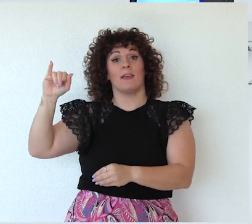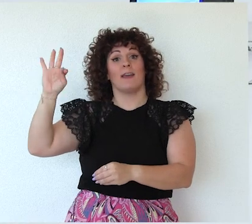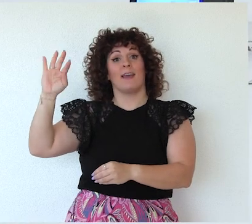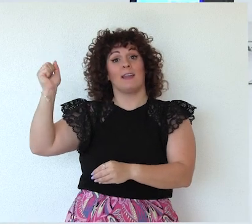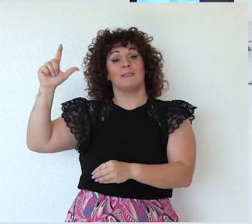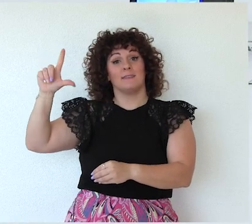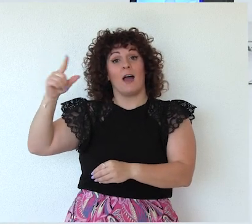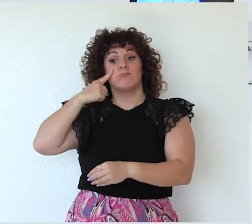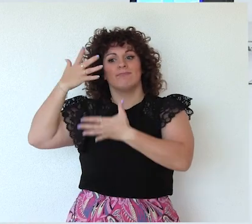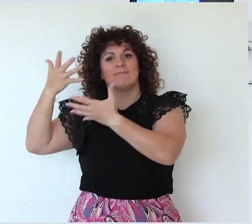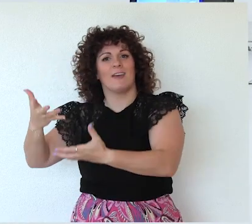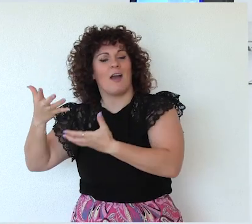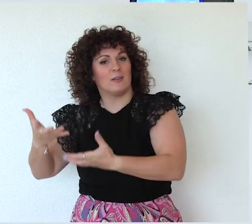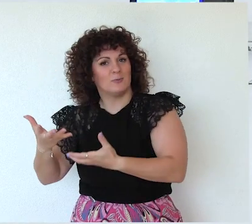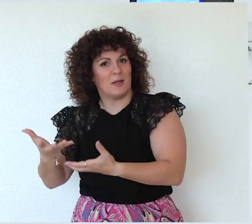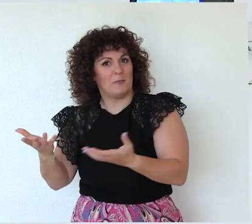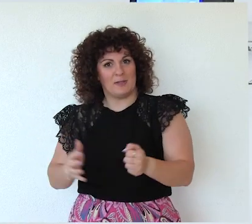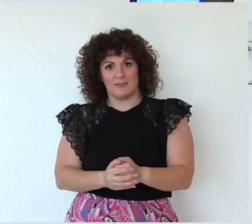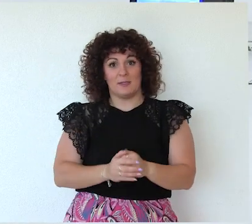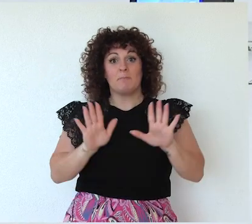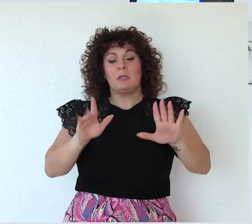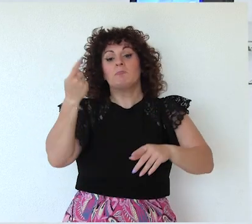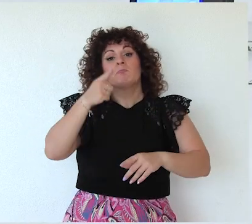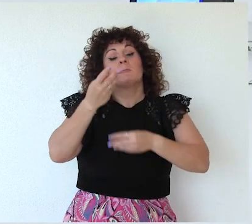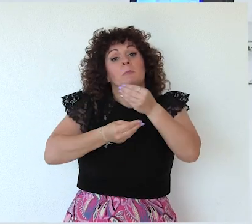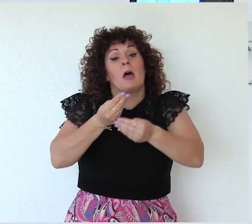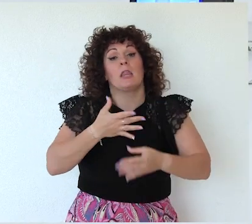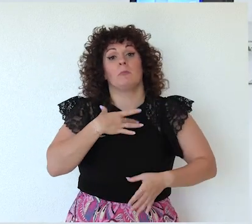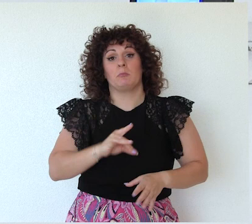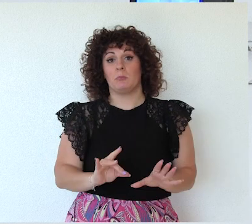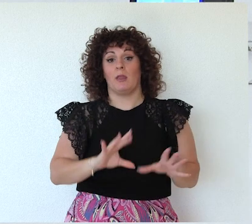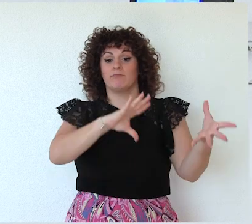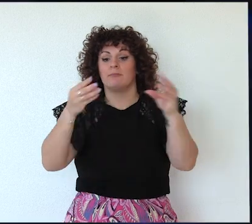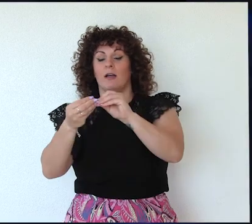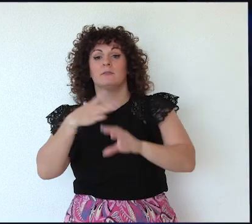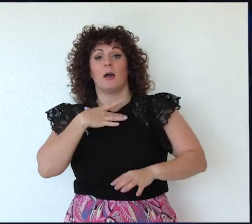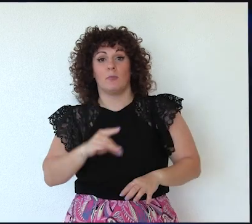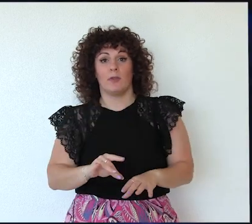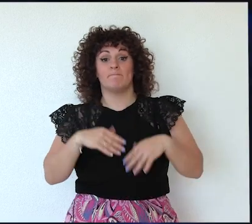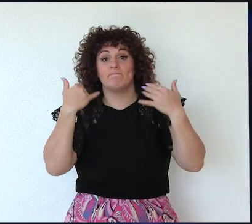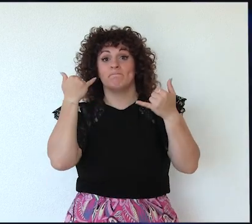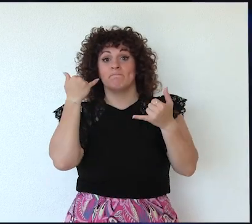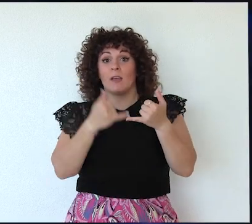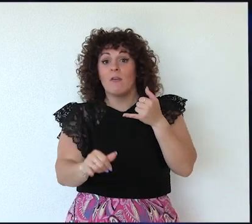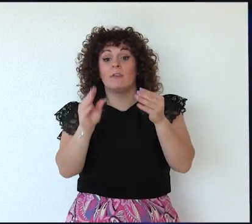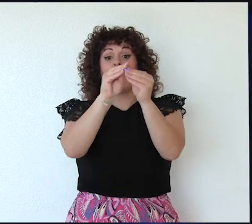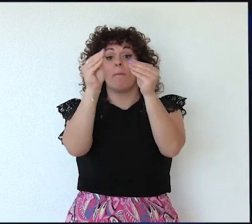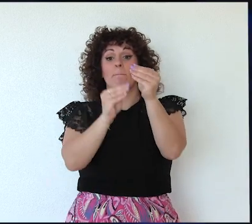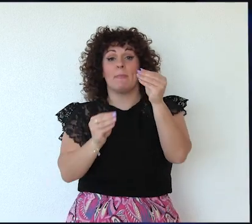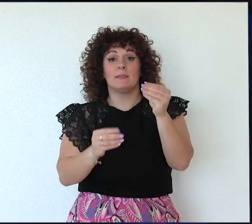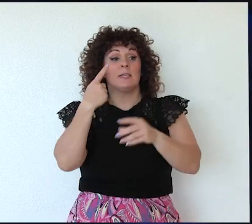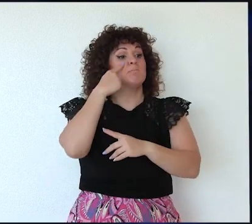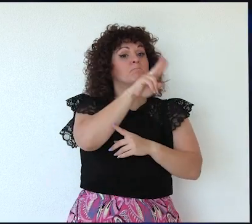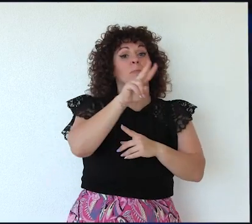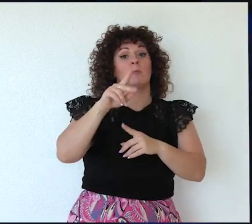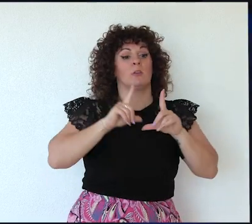poder proyectarlas en un formato, aunque también se puede hacer. Y bueno, y luego con todo ese material pues creo exposiciones como la que estáis viendo,